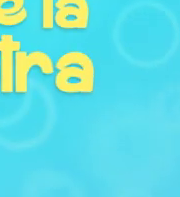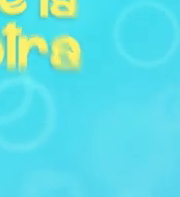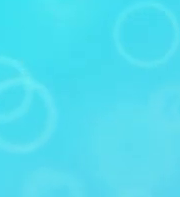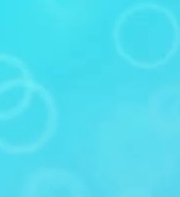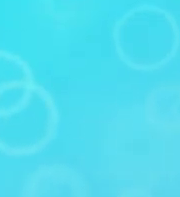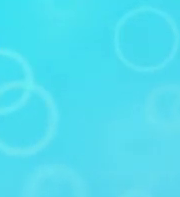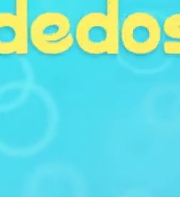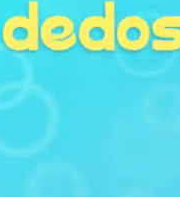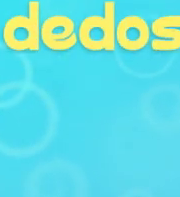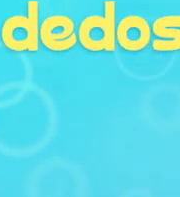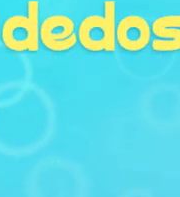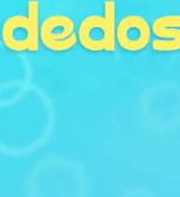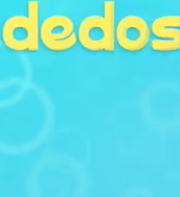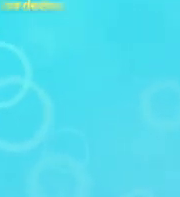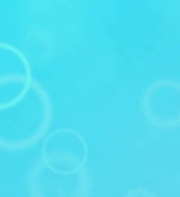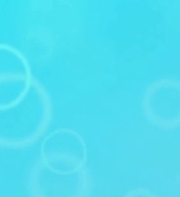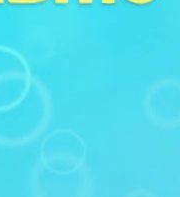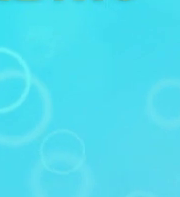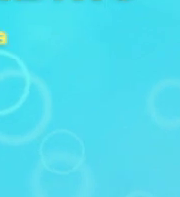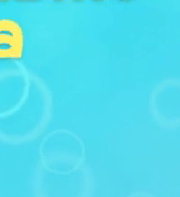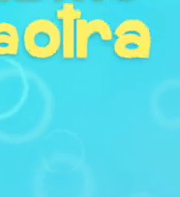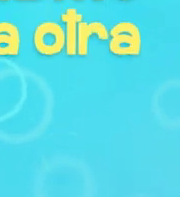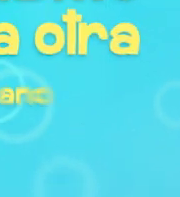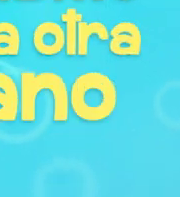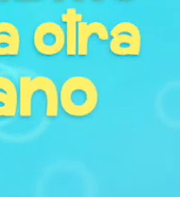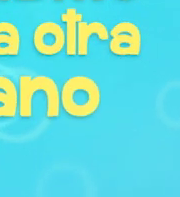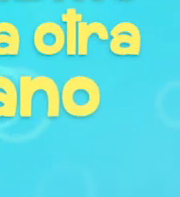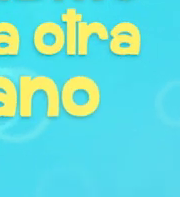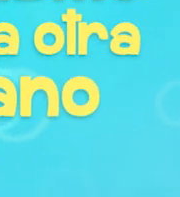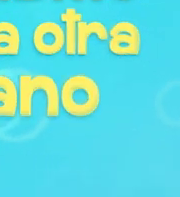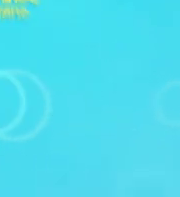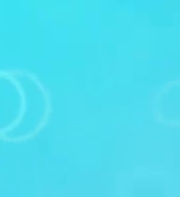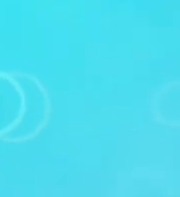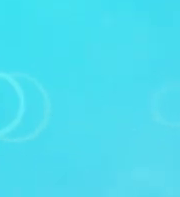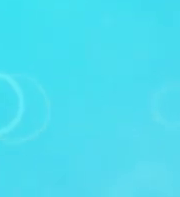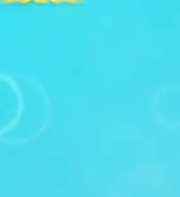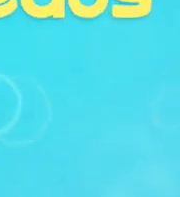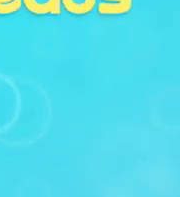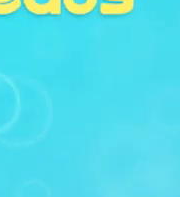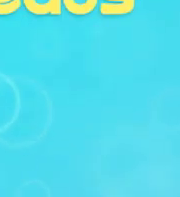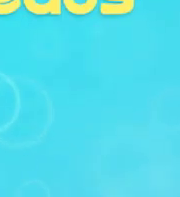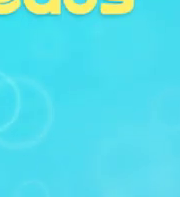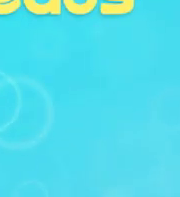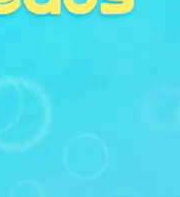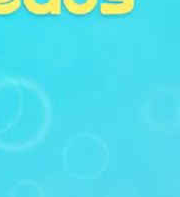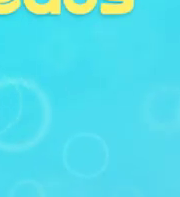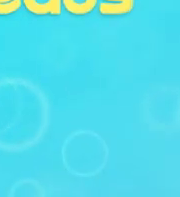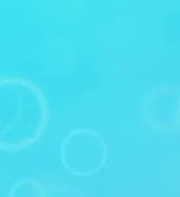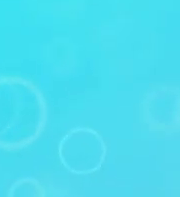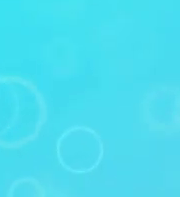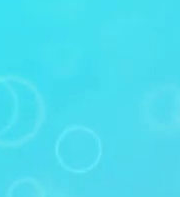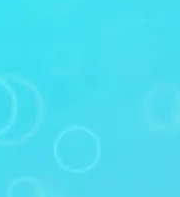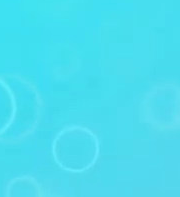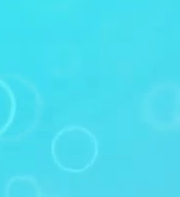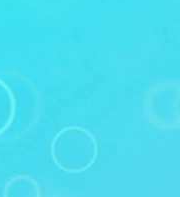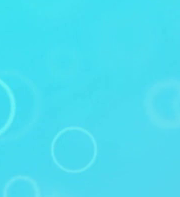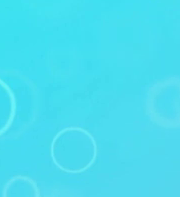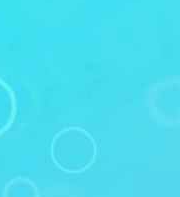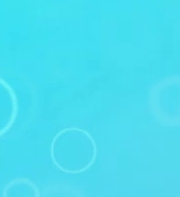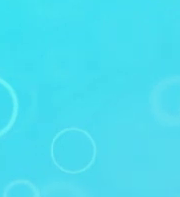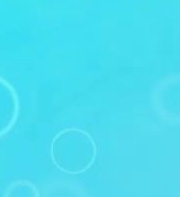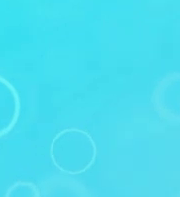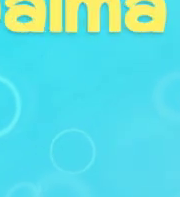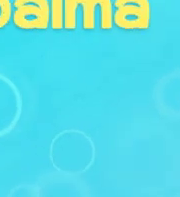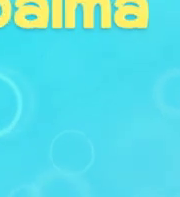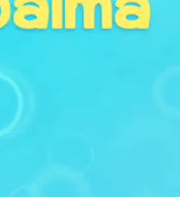de la otra, entrelazando los dedos. Repite lo mismo con la otra mano. Frota los dedos. Ahora haz como